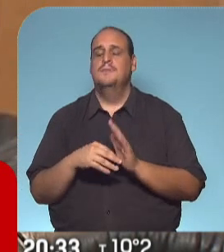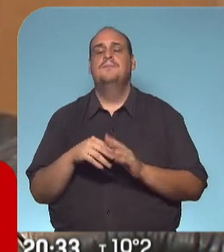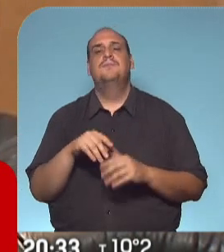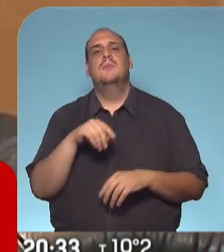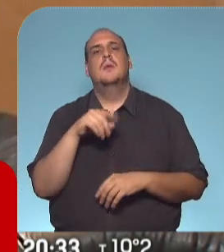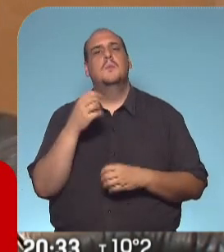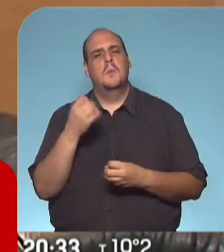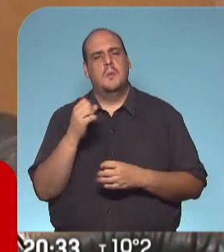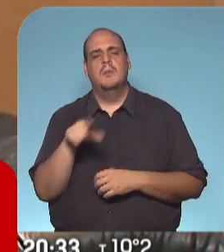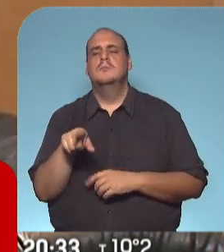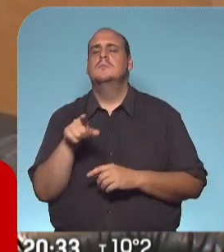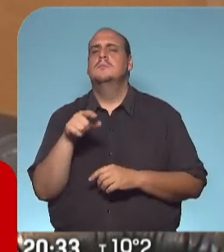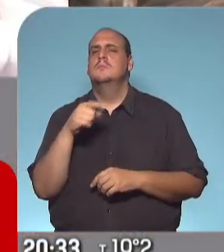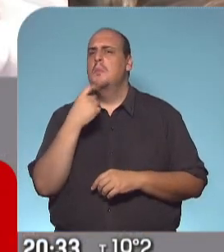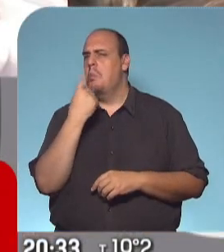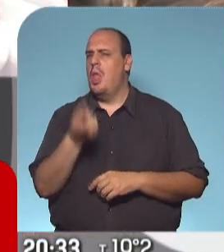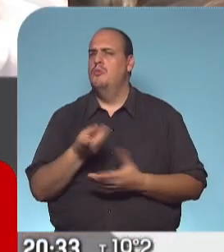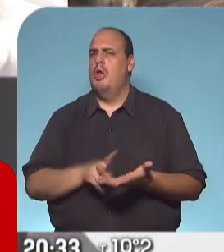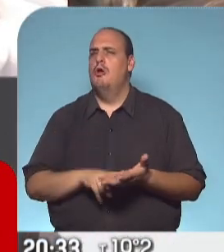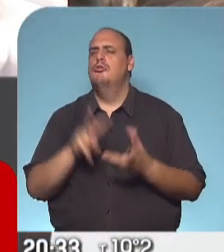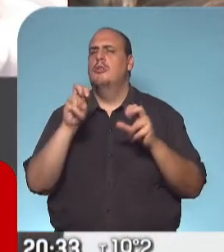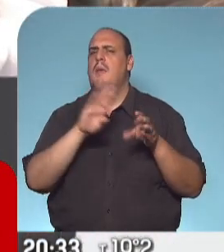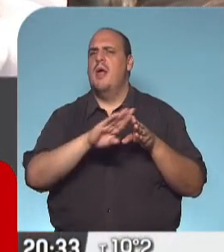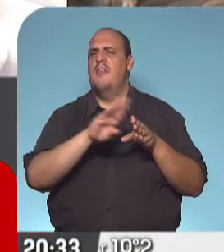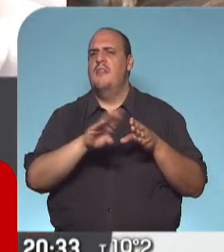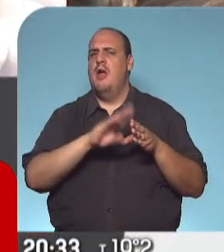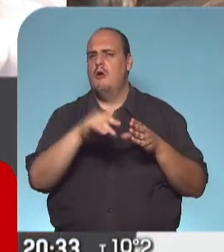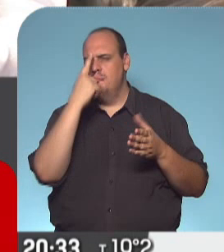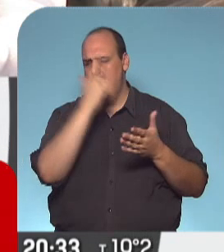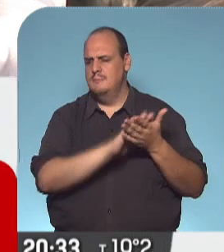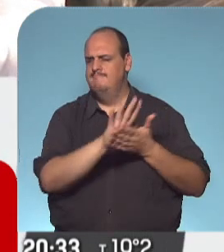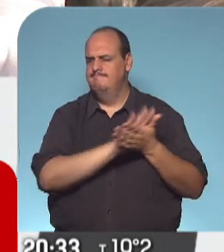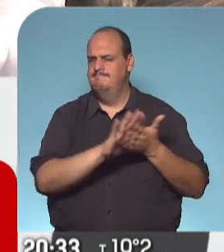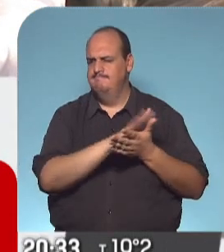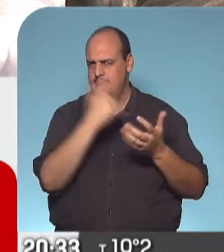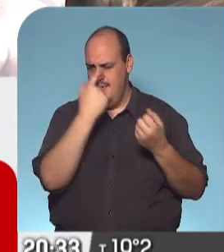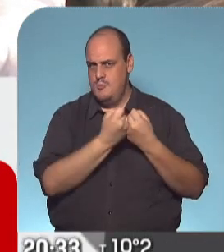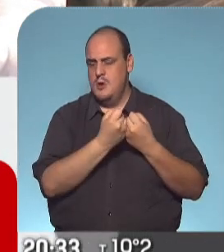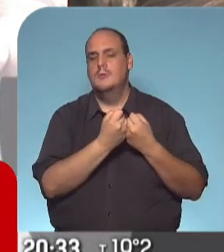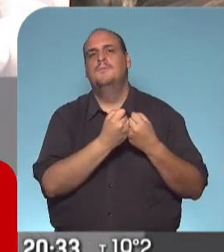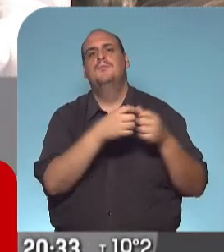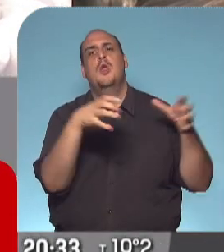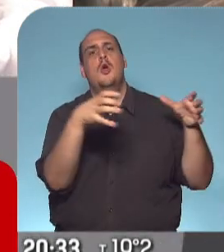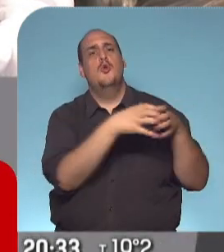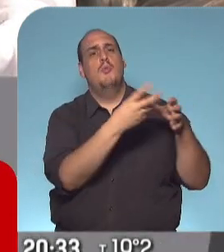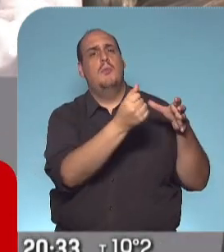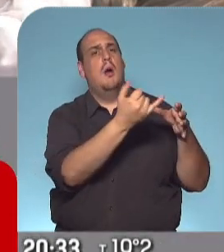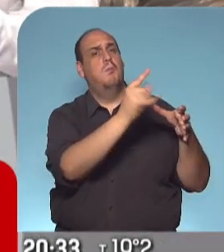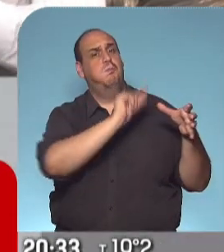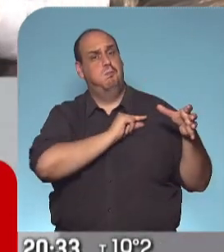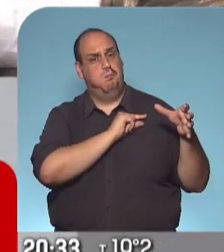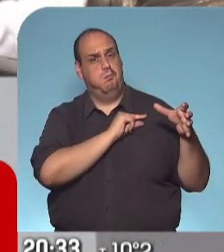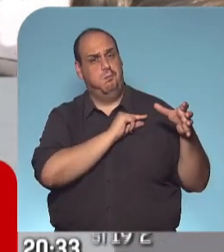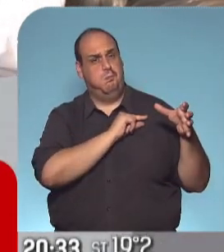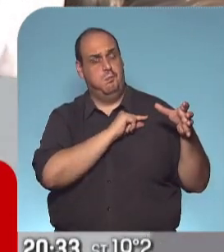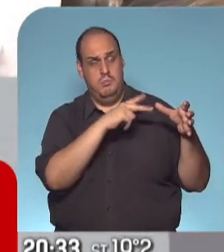el primer tema de charla, con la negociación por la deuda. Le pregunto si los acreedores